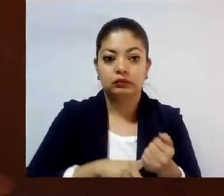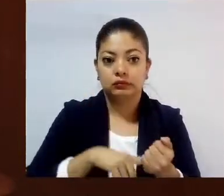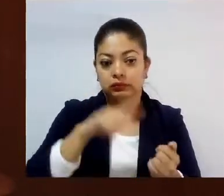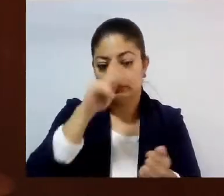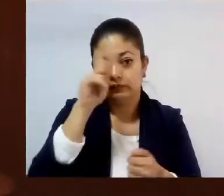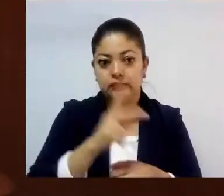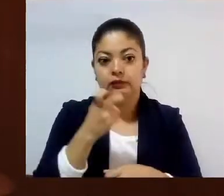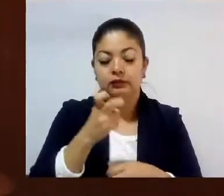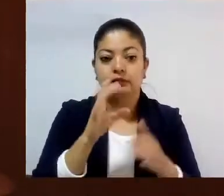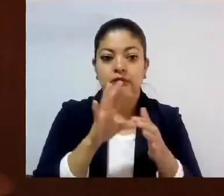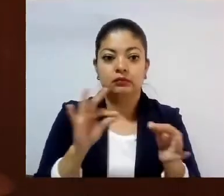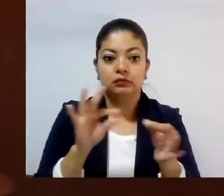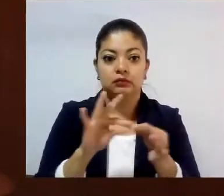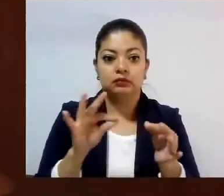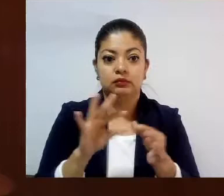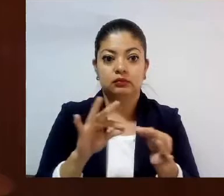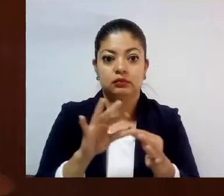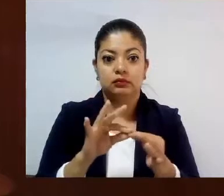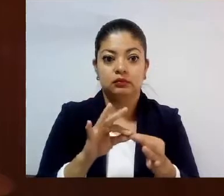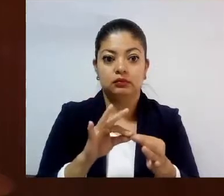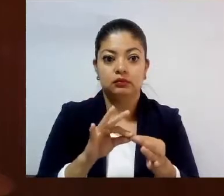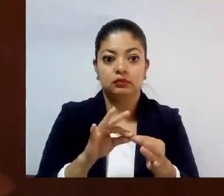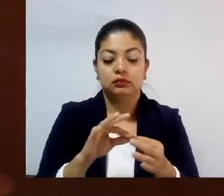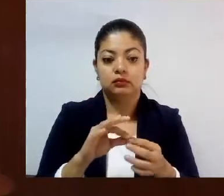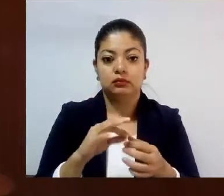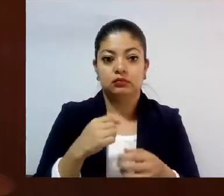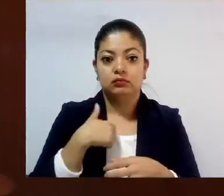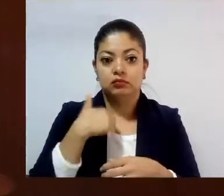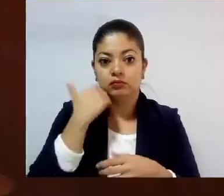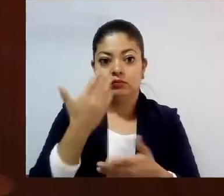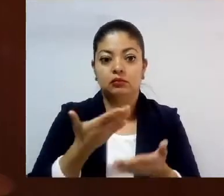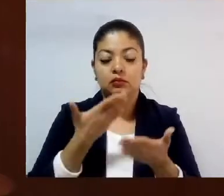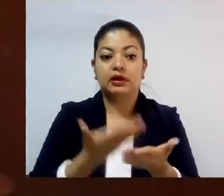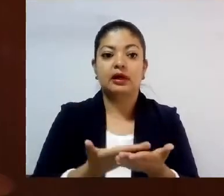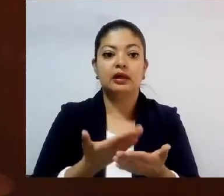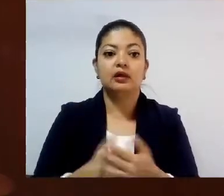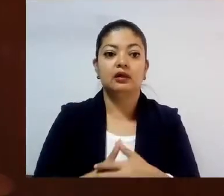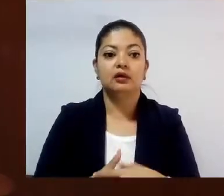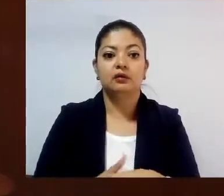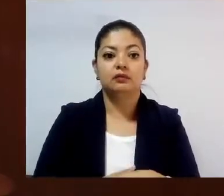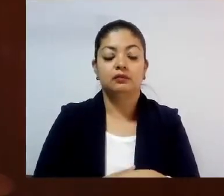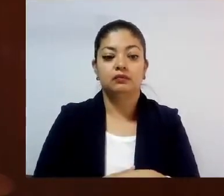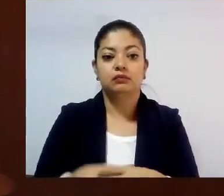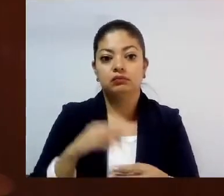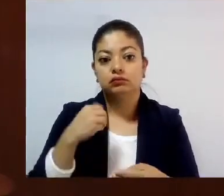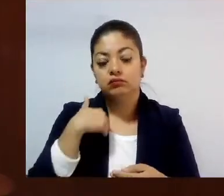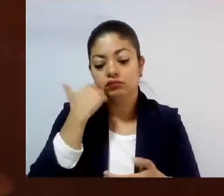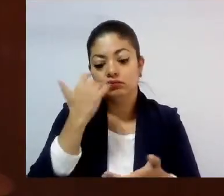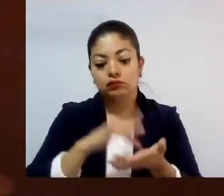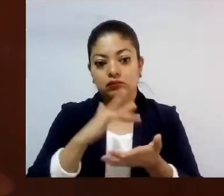que deseo manifestar, agradeciendo de antemano la